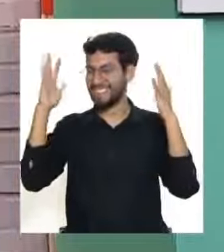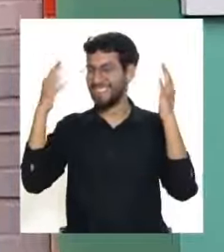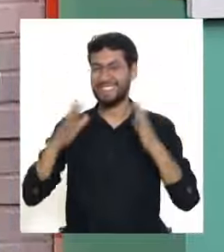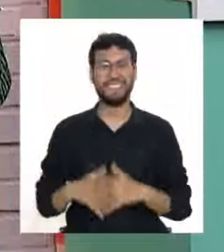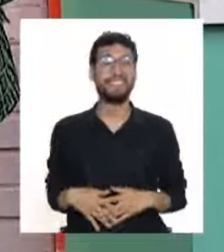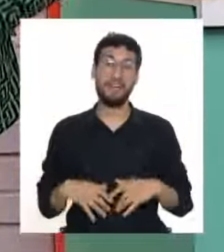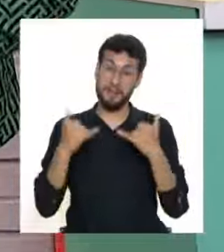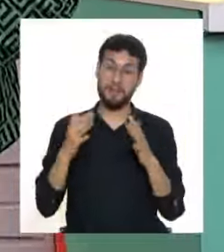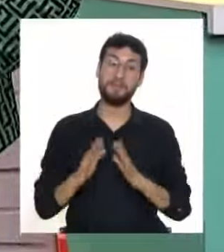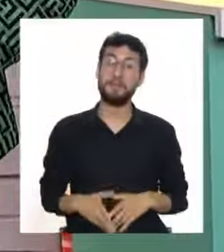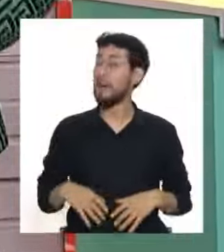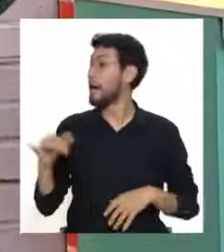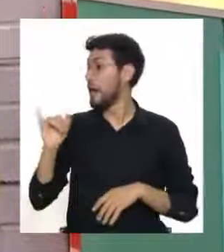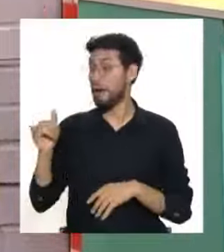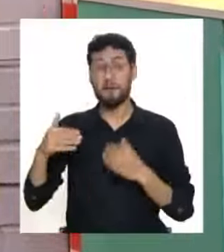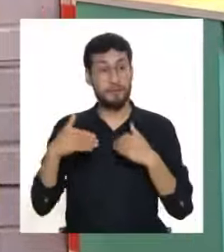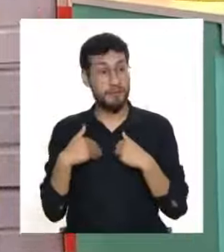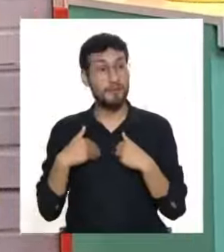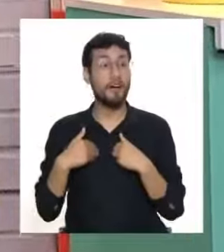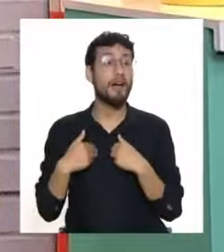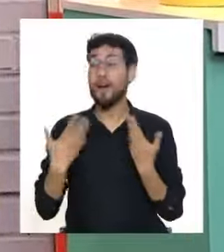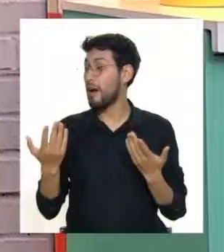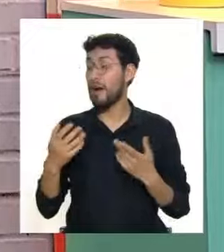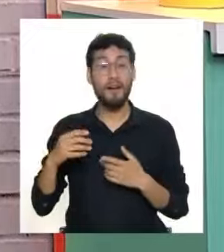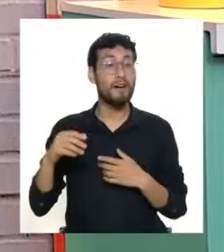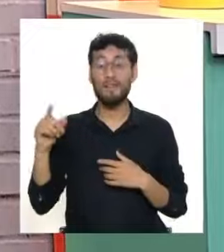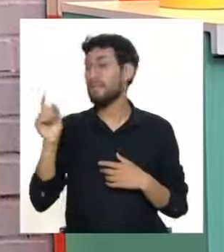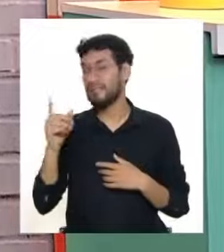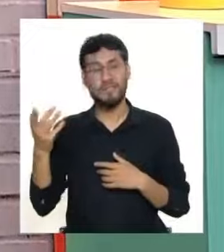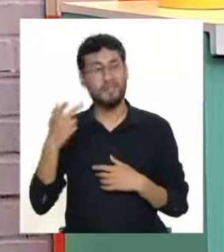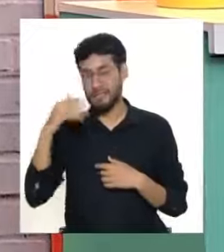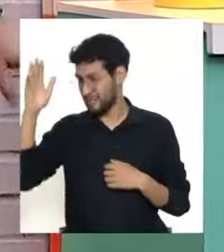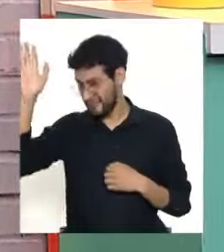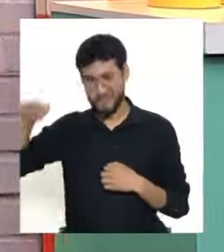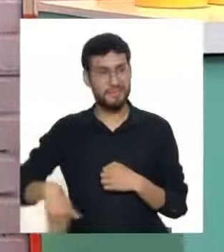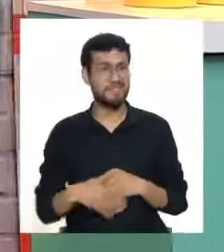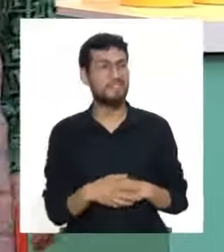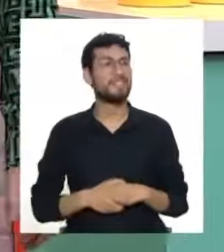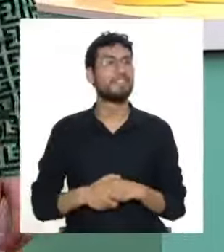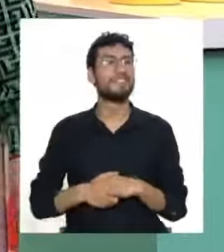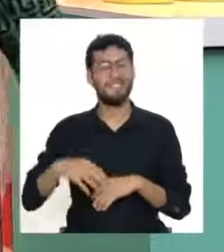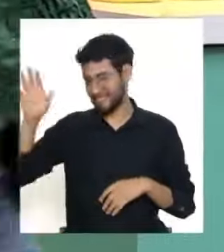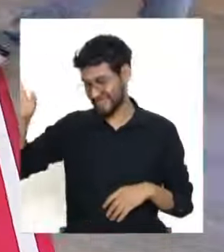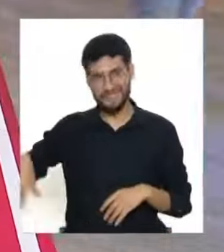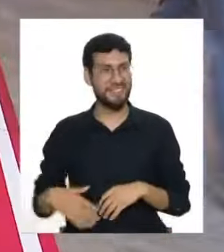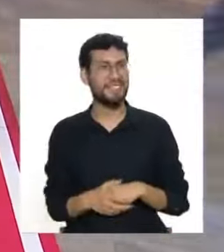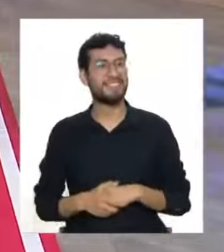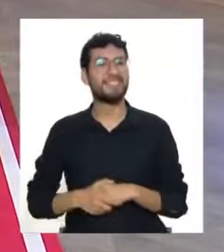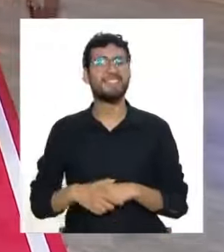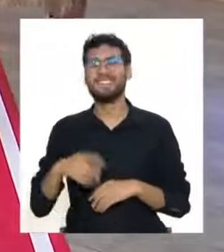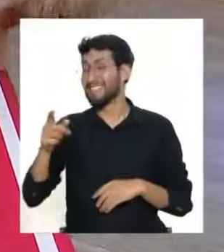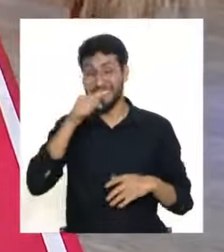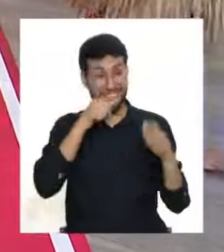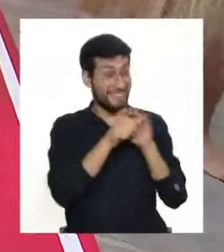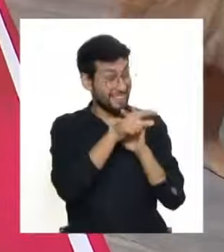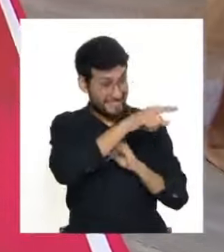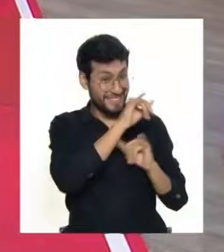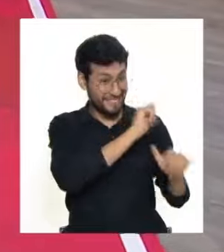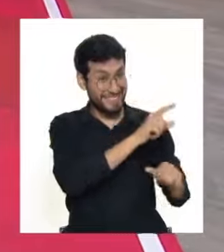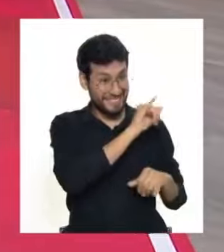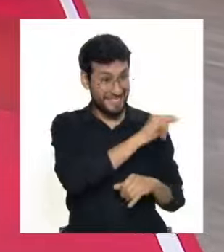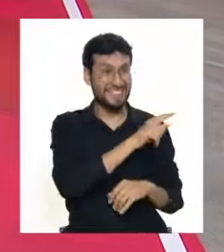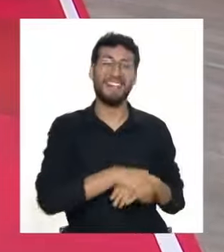Ahora sí. Papi, pero también tenemos algunos que no se... Ven, acompáñame, ven. Ven, sí, anda, anda. Ven, ven, acompáñame, papi. No, no te vayas, tú quédate ahí